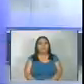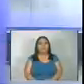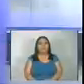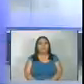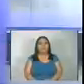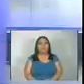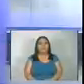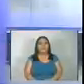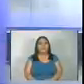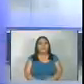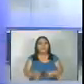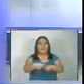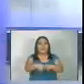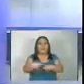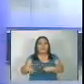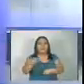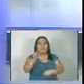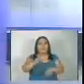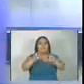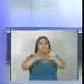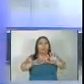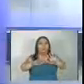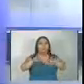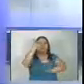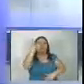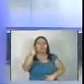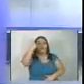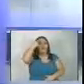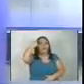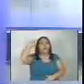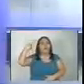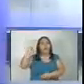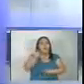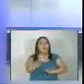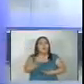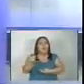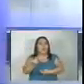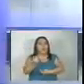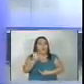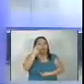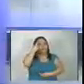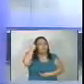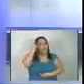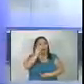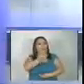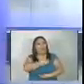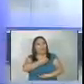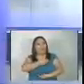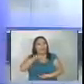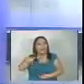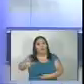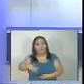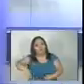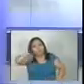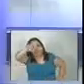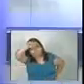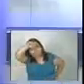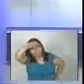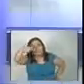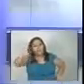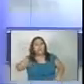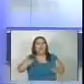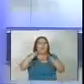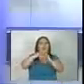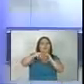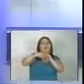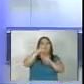Este 28 de diciembre se conmemora a los santos niños inocentes. En Antiguo Cuscatlán se desarrolló la misa solemne, una tradición de la